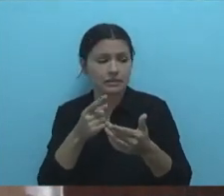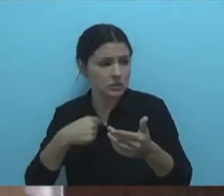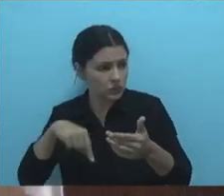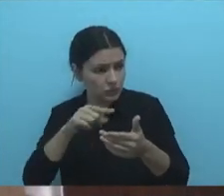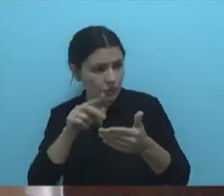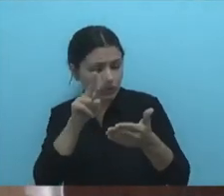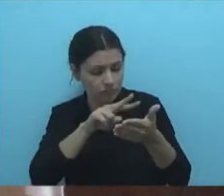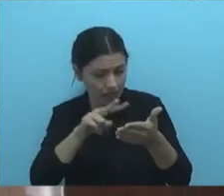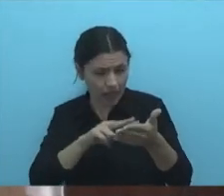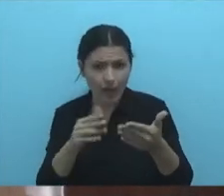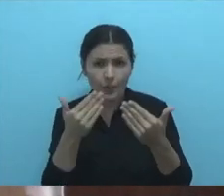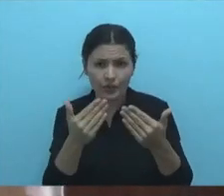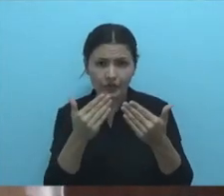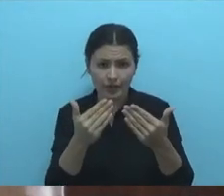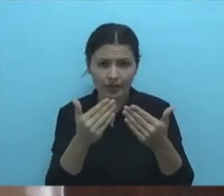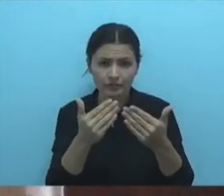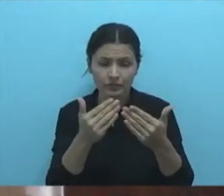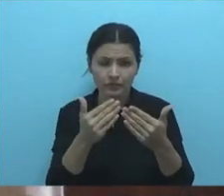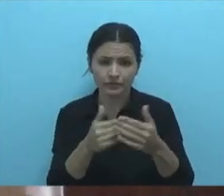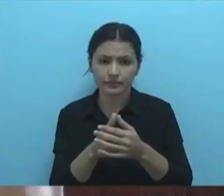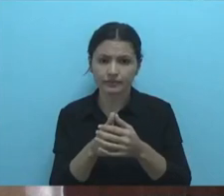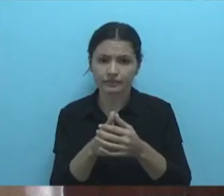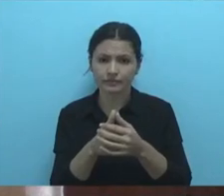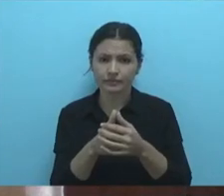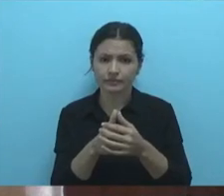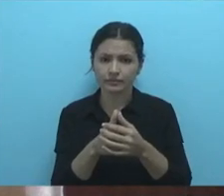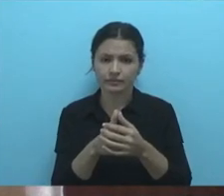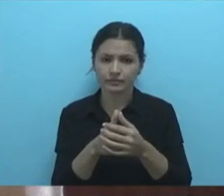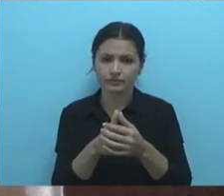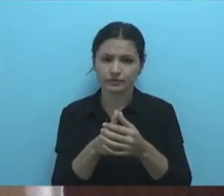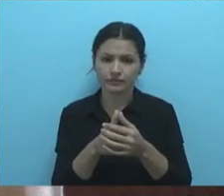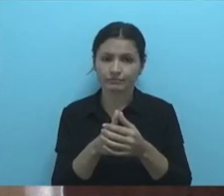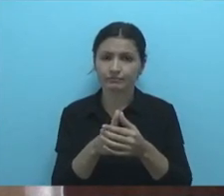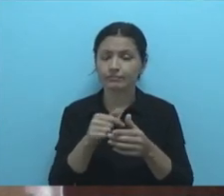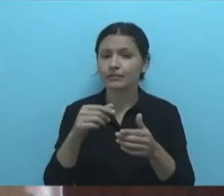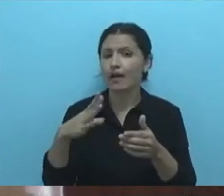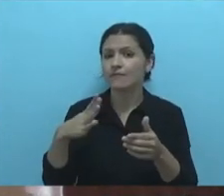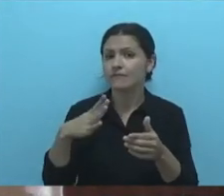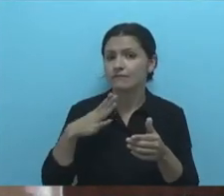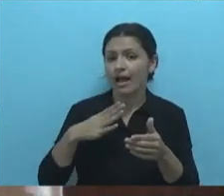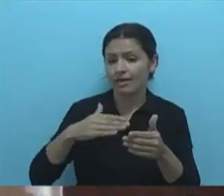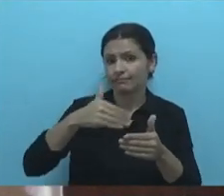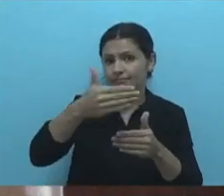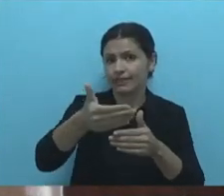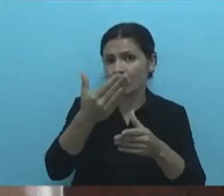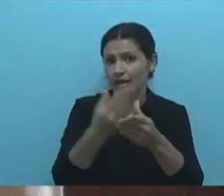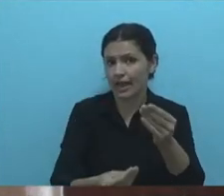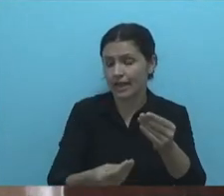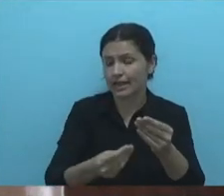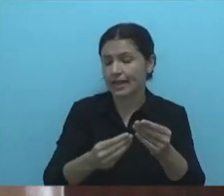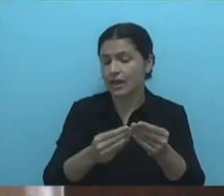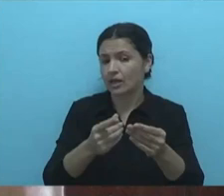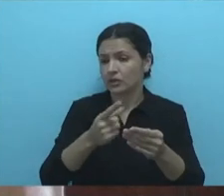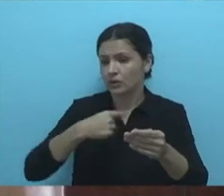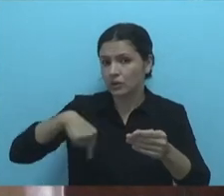estudiarlo y por otra parte también tener en cuenta que si bien el vencimiento es el 30 de junio nosotros estamos